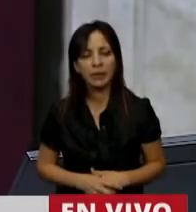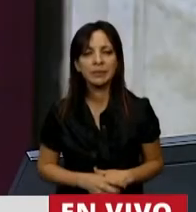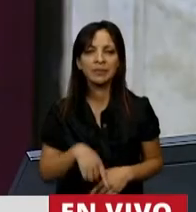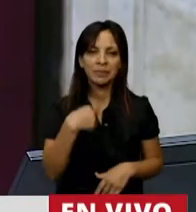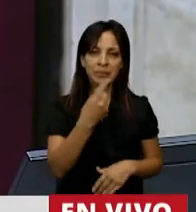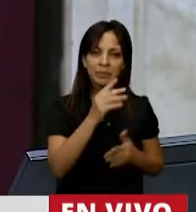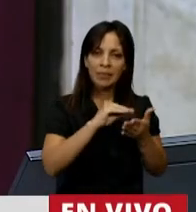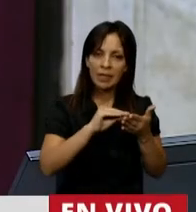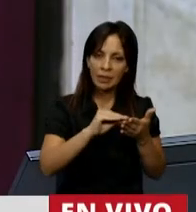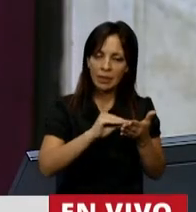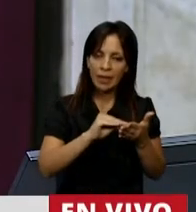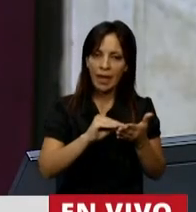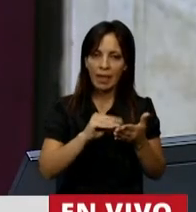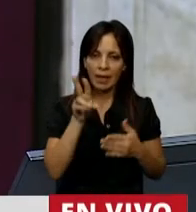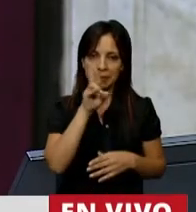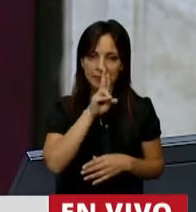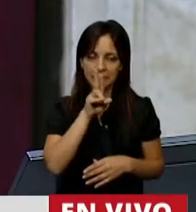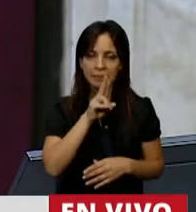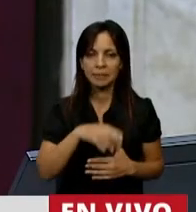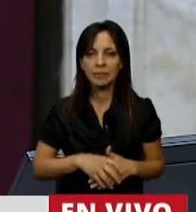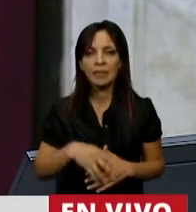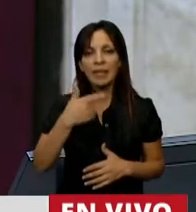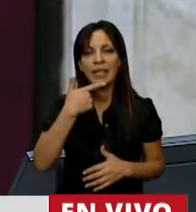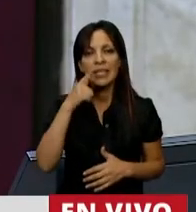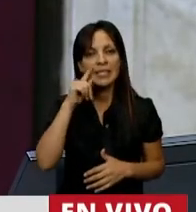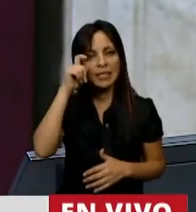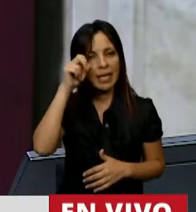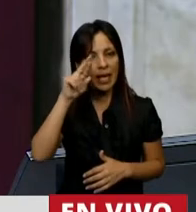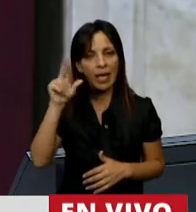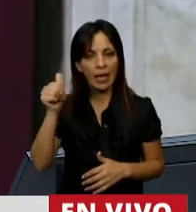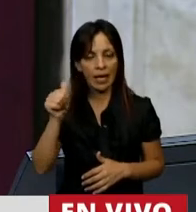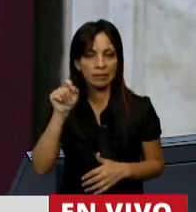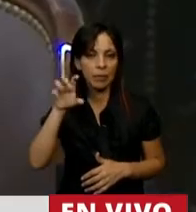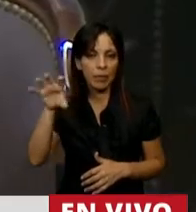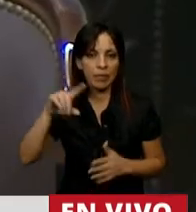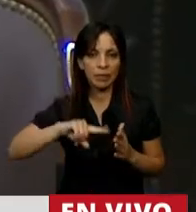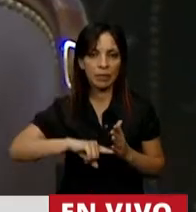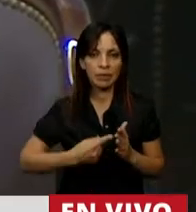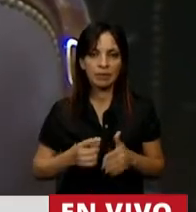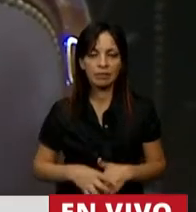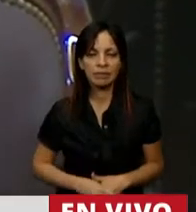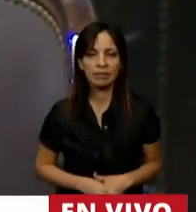En uso de la palabra, la diputada Magdalena Sierra, de la provincia de Buenos Aires.